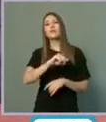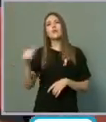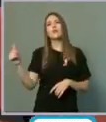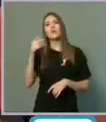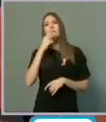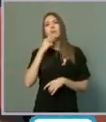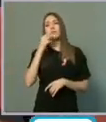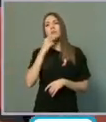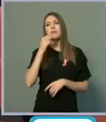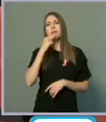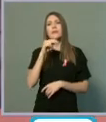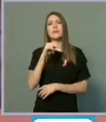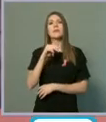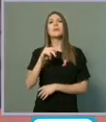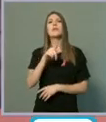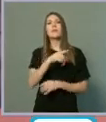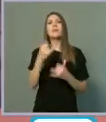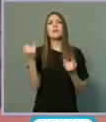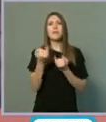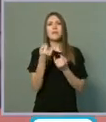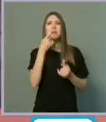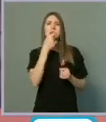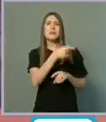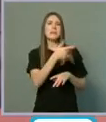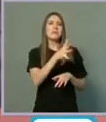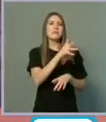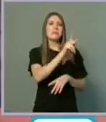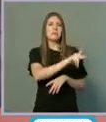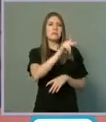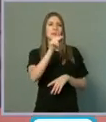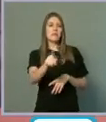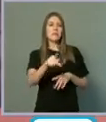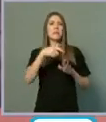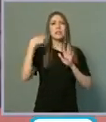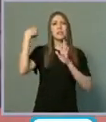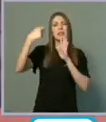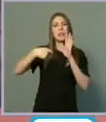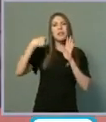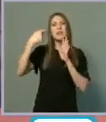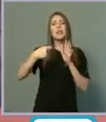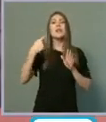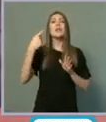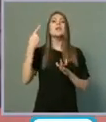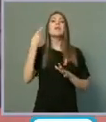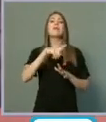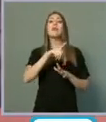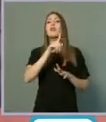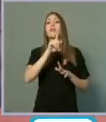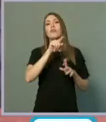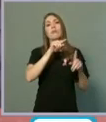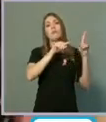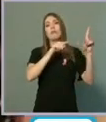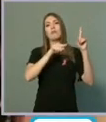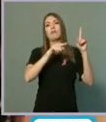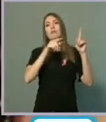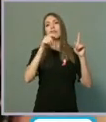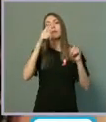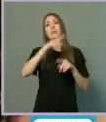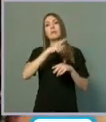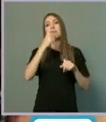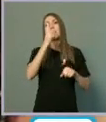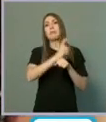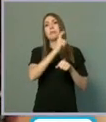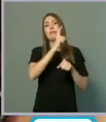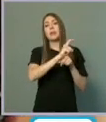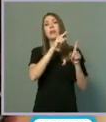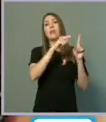el empuje que Almodóvar le dio en un principio a su carrera, ¿no? Entonces, está dejando escuela, mucha gente aprendimos a ver cine con él, y con